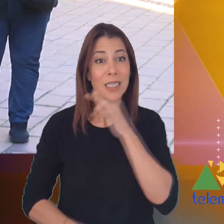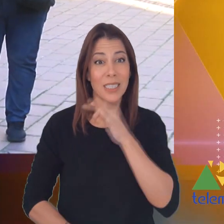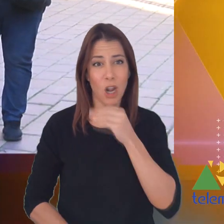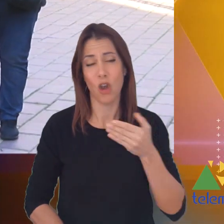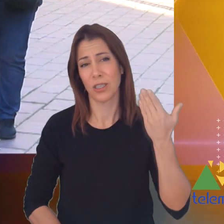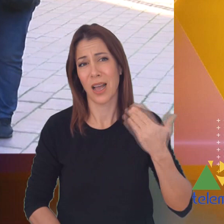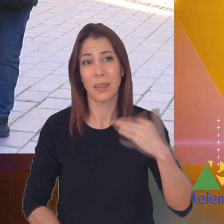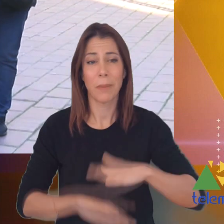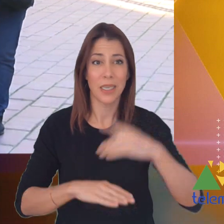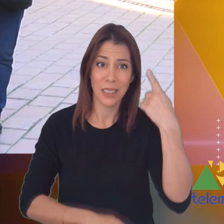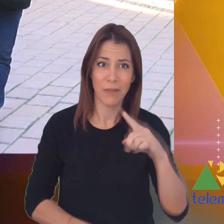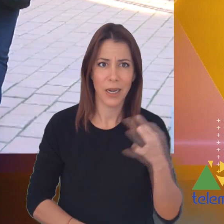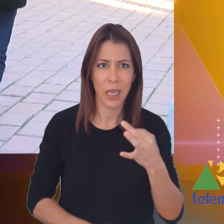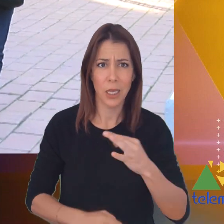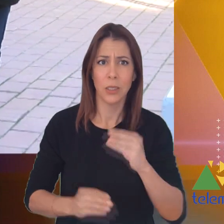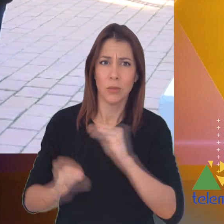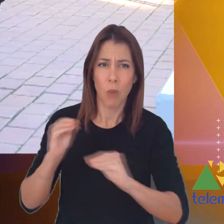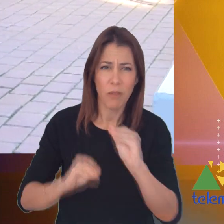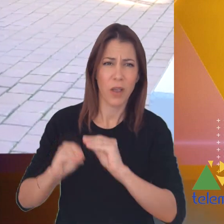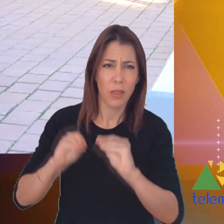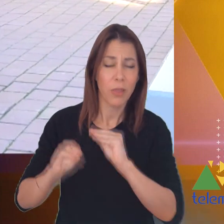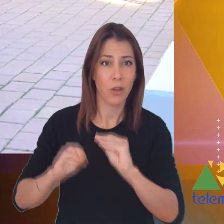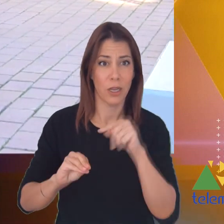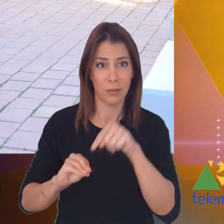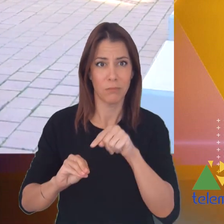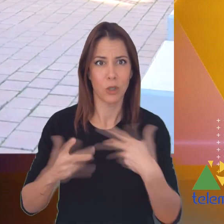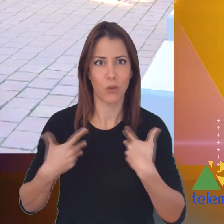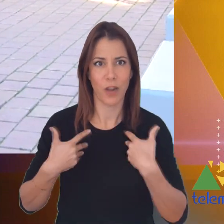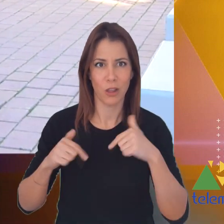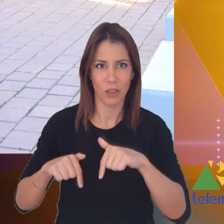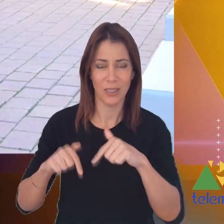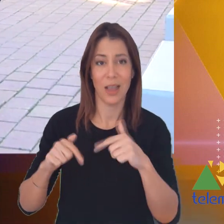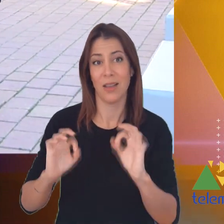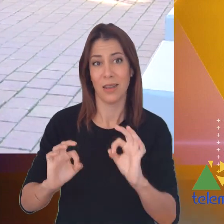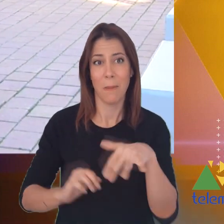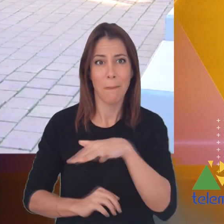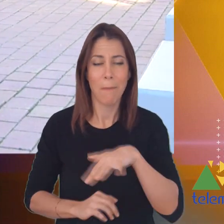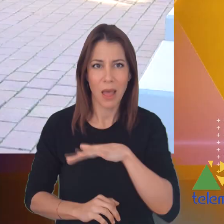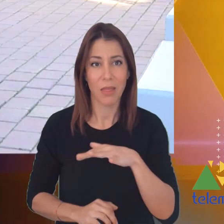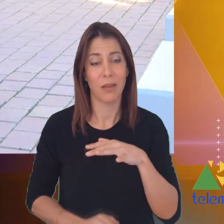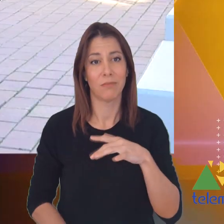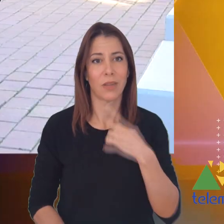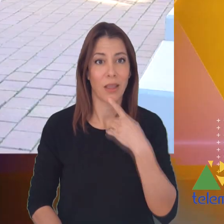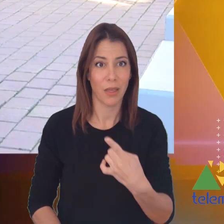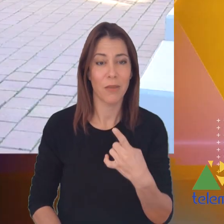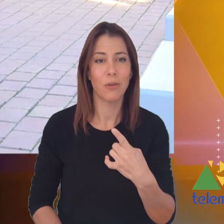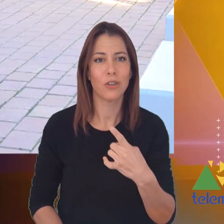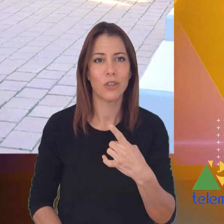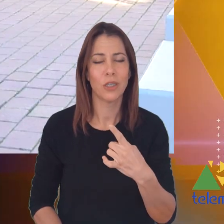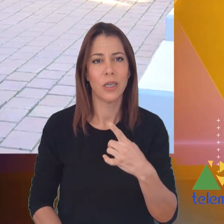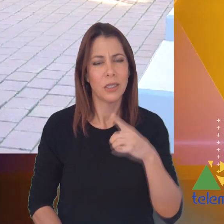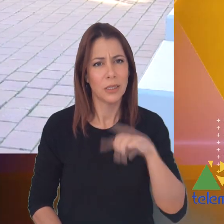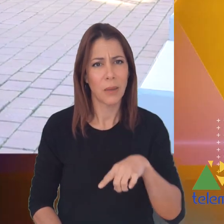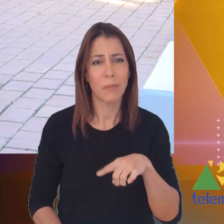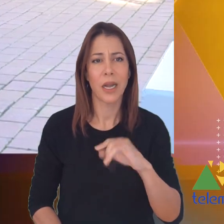saber tantas y tantas remodelaciones que ha ido sufriendo esta casa, esta plaza, como decimos, que incluso tiene